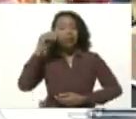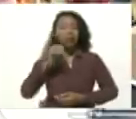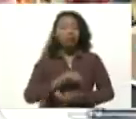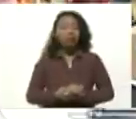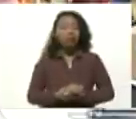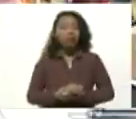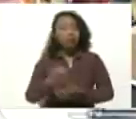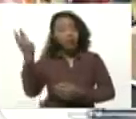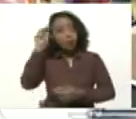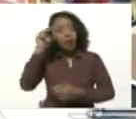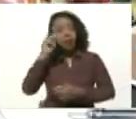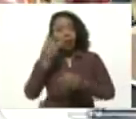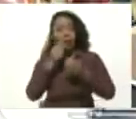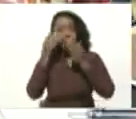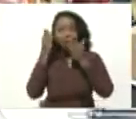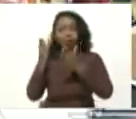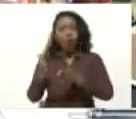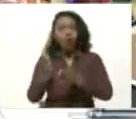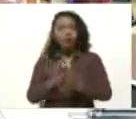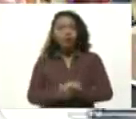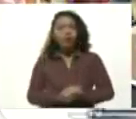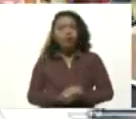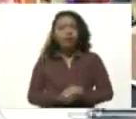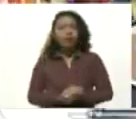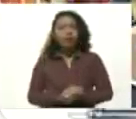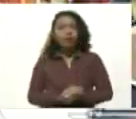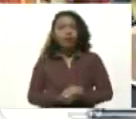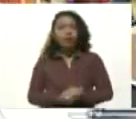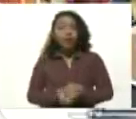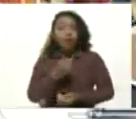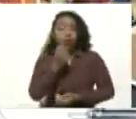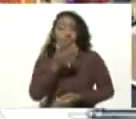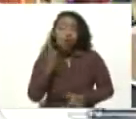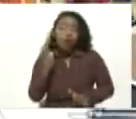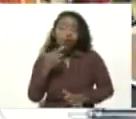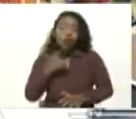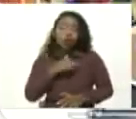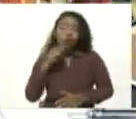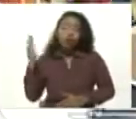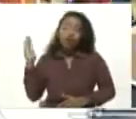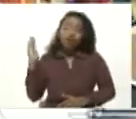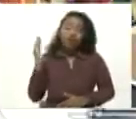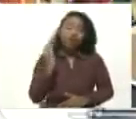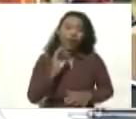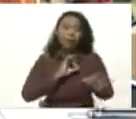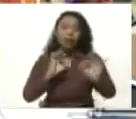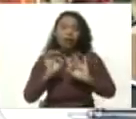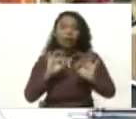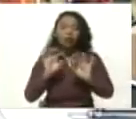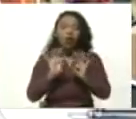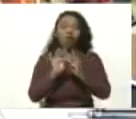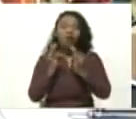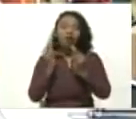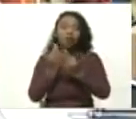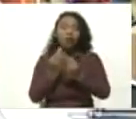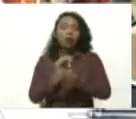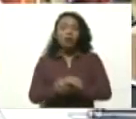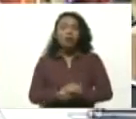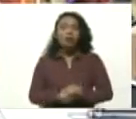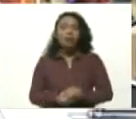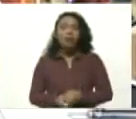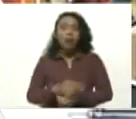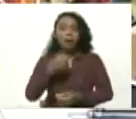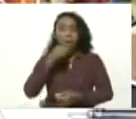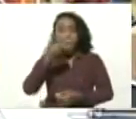de maestra, buena gente. Y bueno, hemos venido preparando atención a las familias,